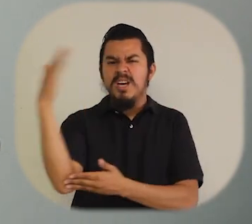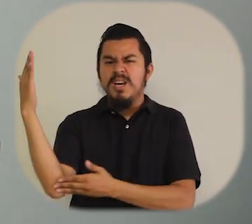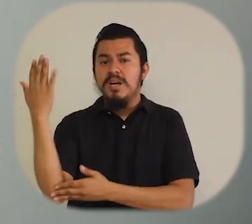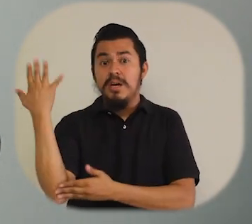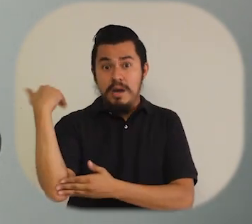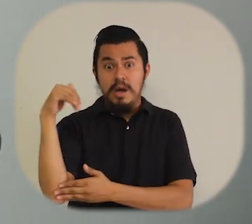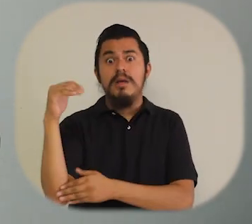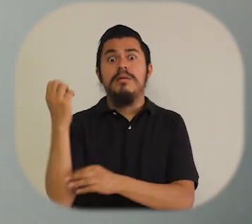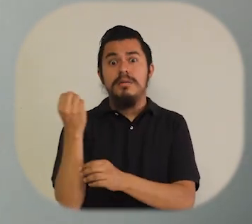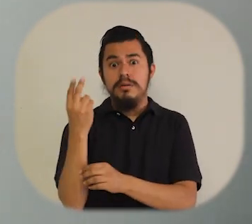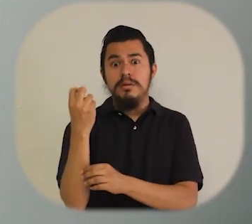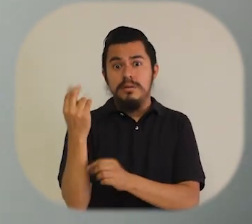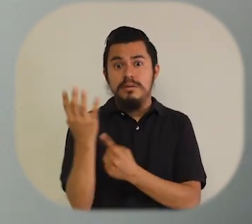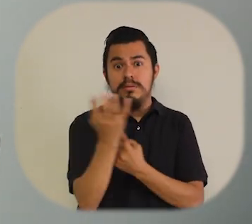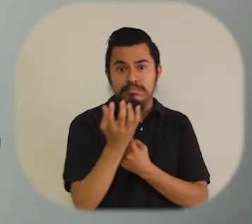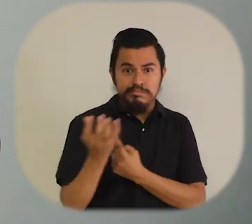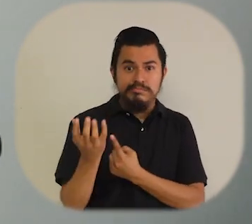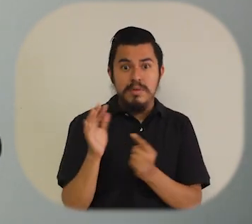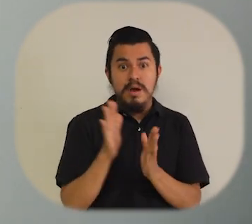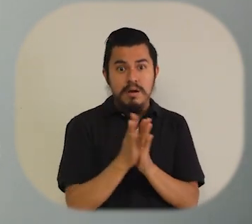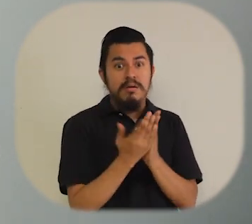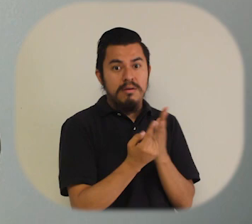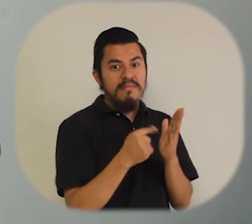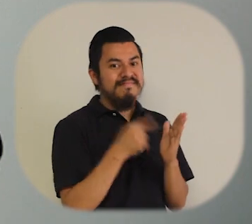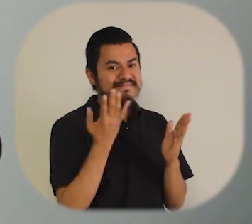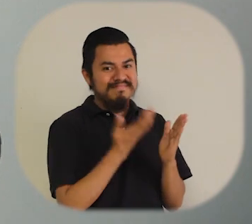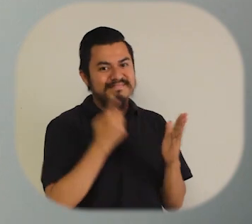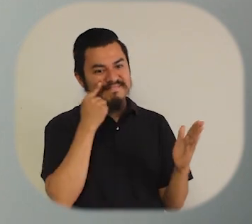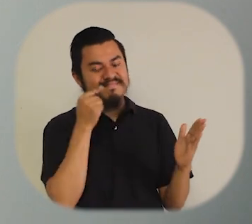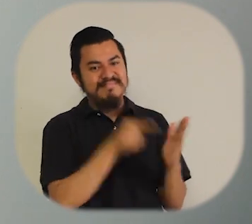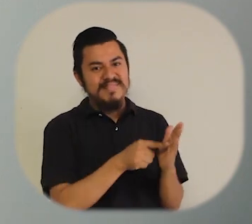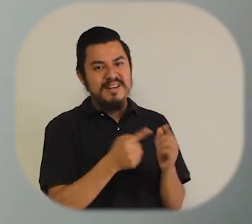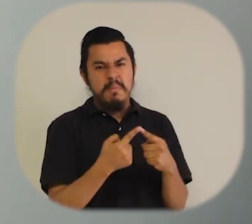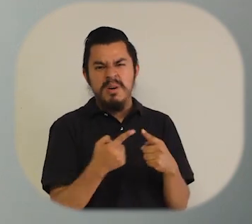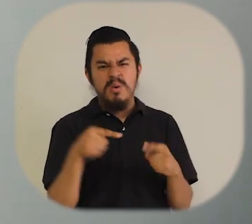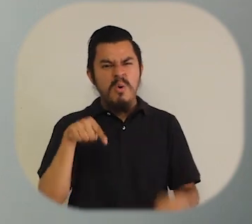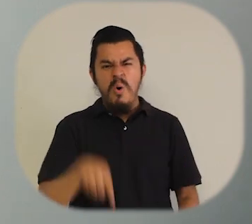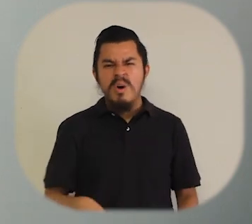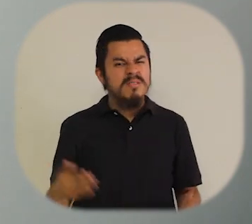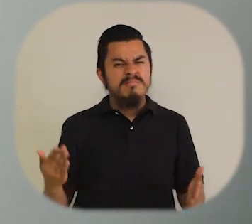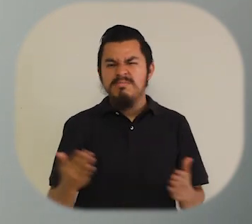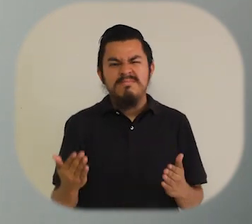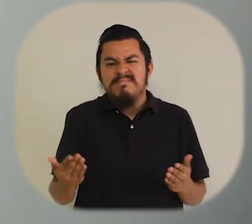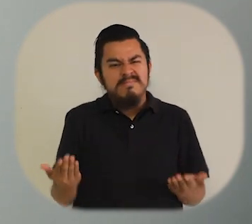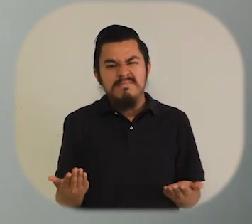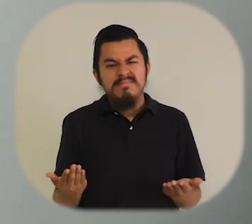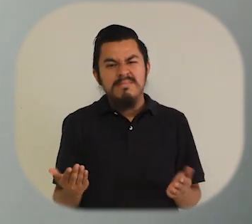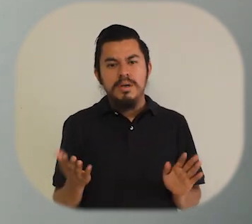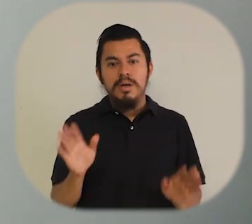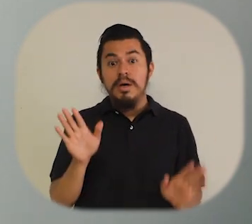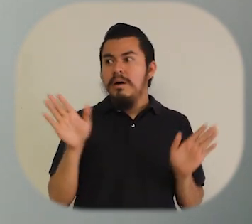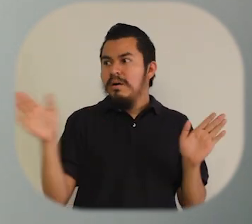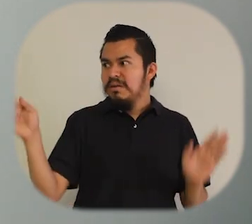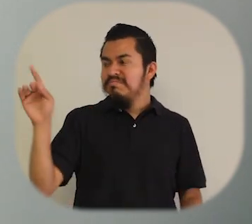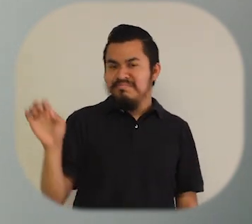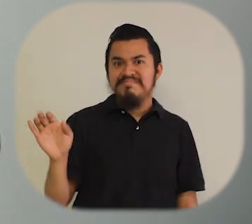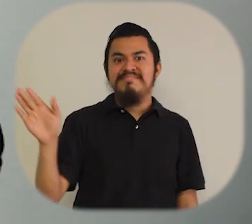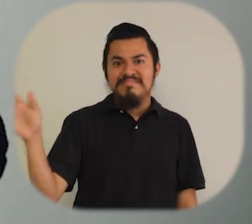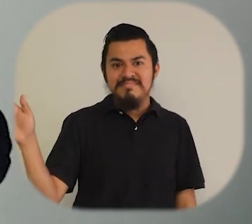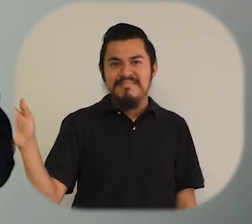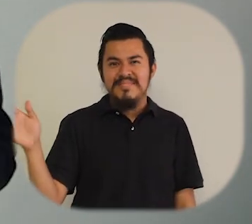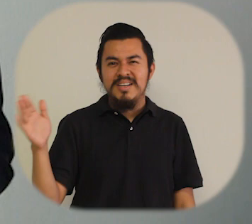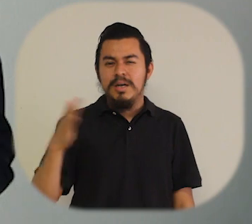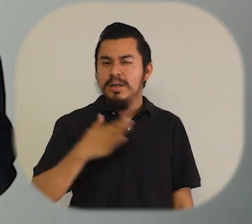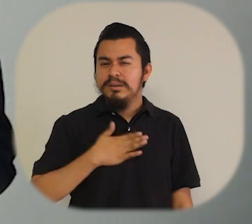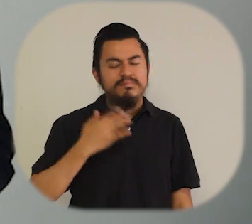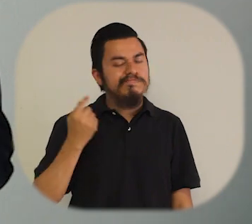es lo que estamos haciendo? Jesús es el Cristo. Para entender esto correctamente hemos explicado el Cristo, y